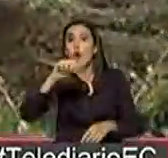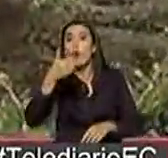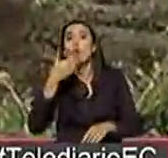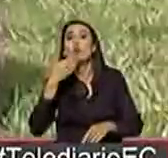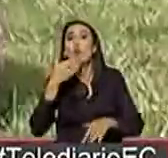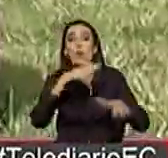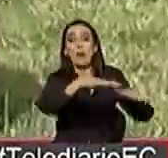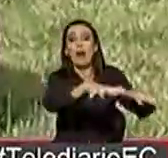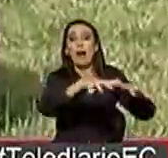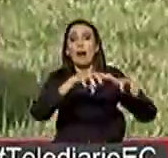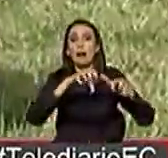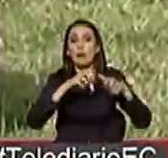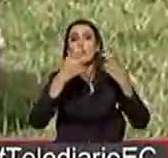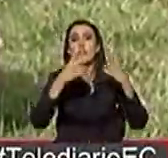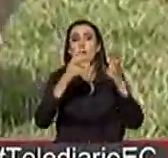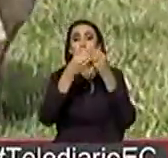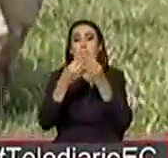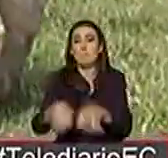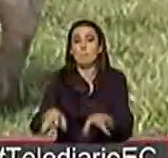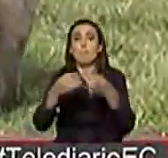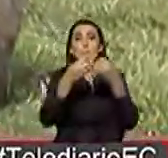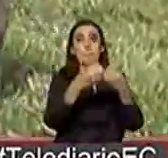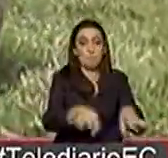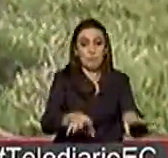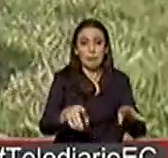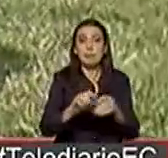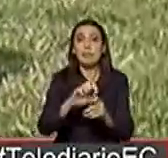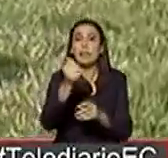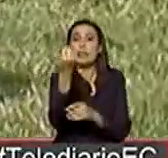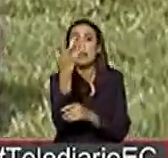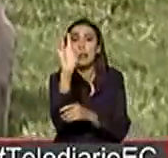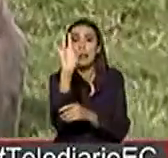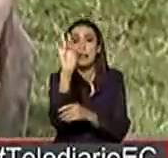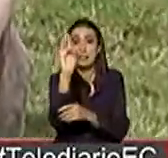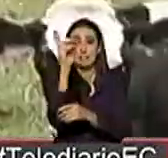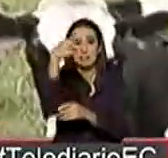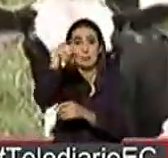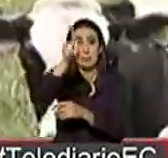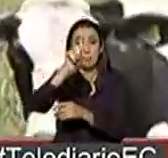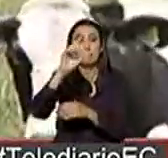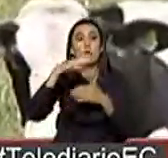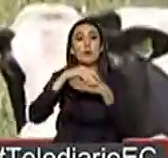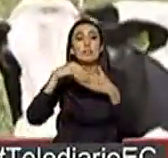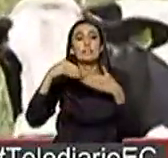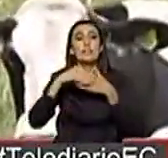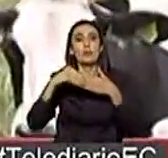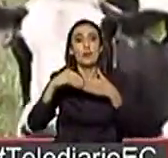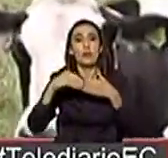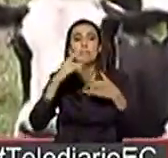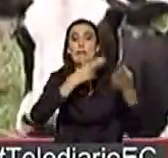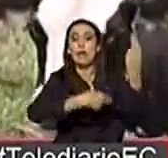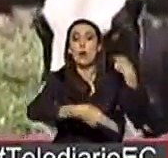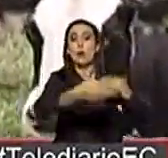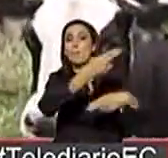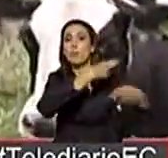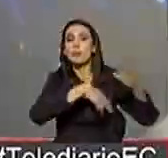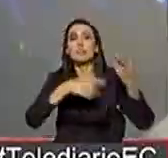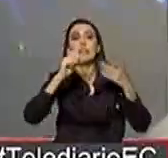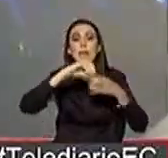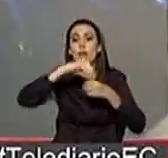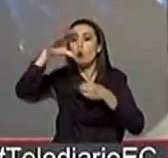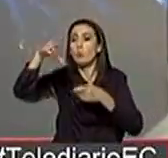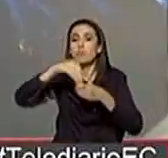de la agricultura y ganadería que registra pérdidas por 17 de dólares en ventas locales y exportaciones